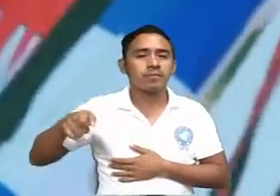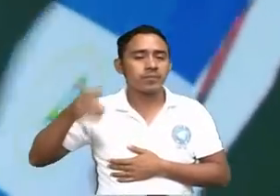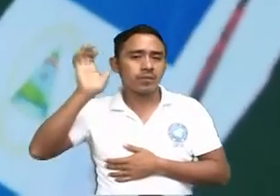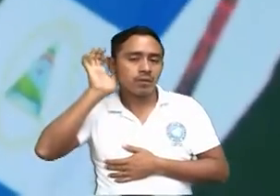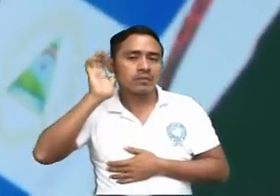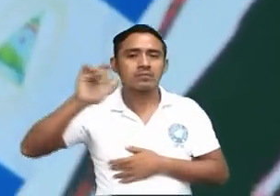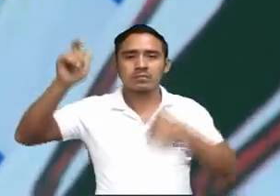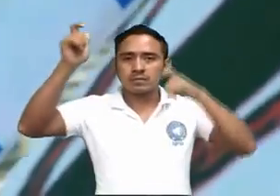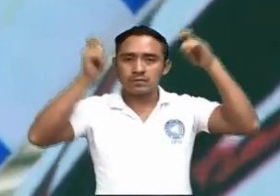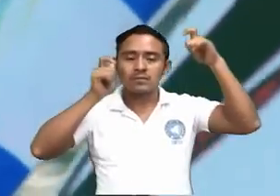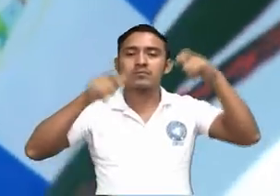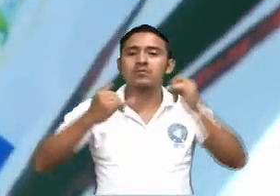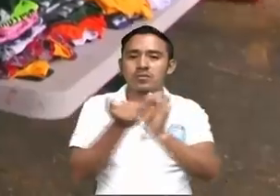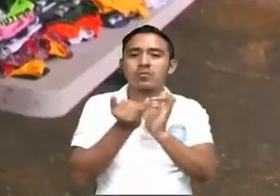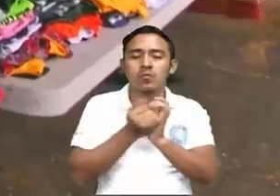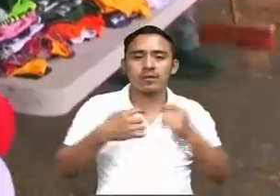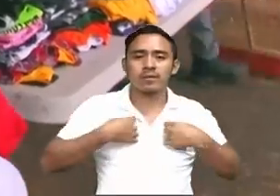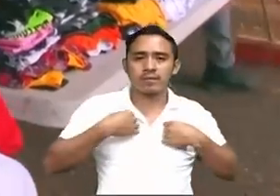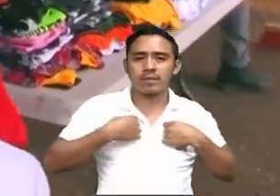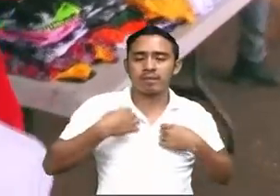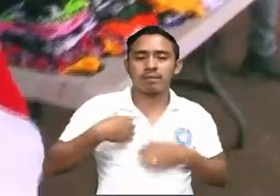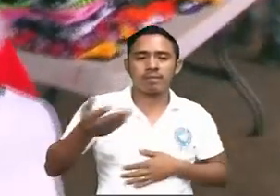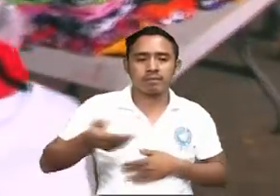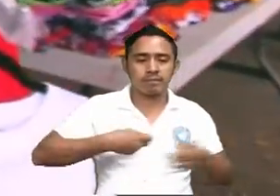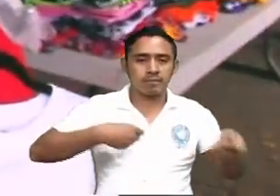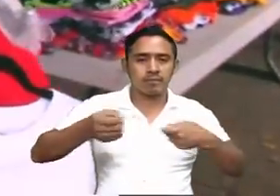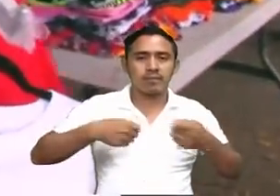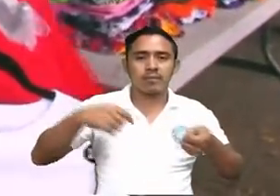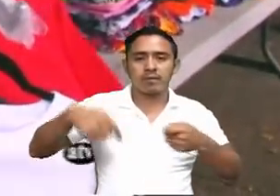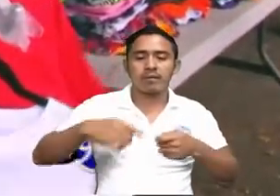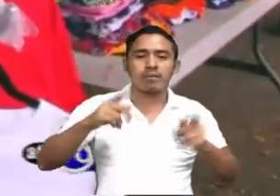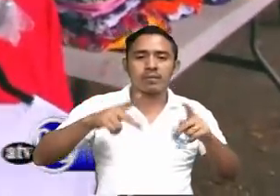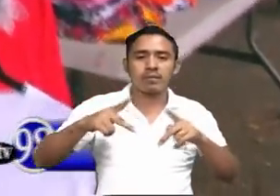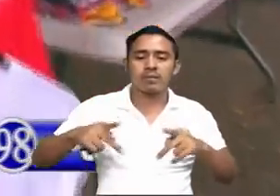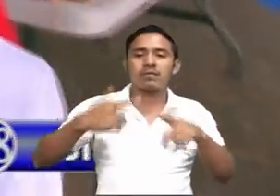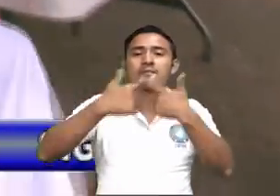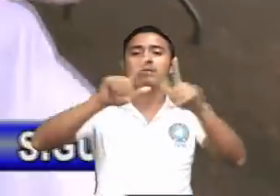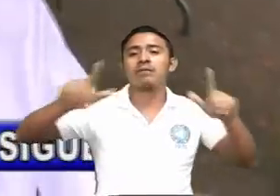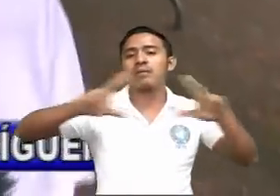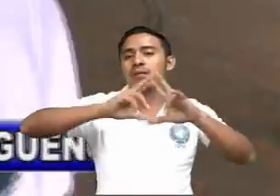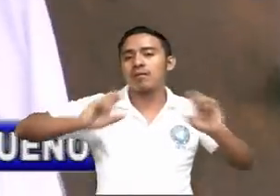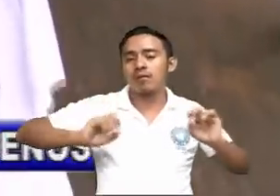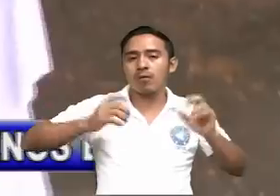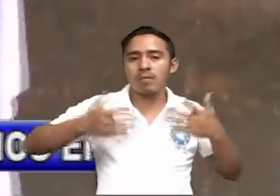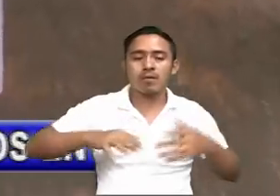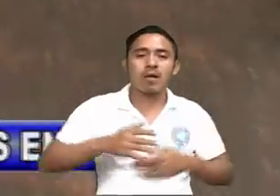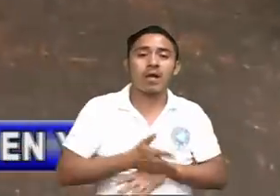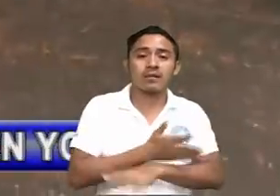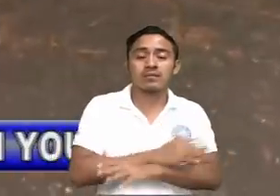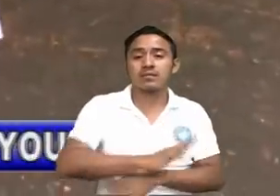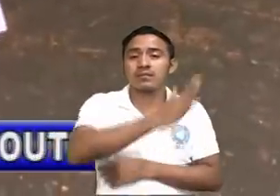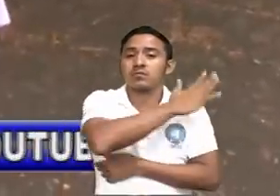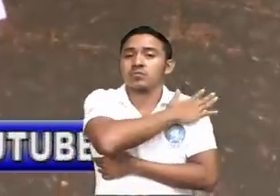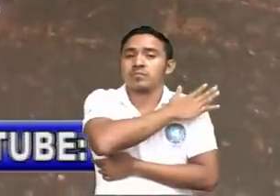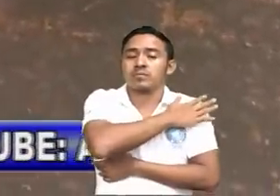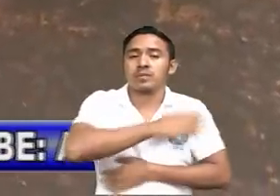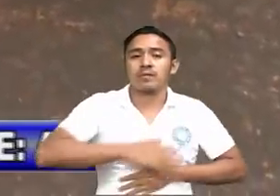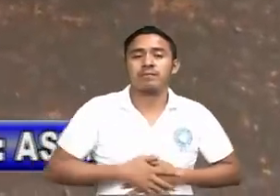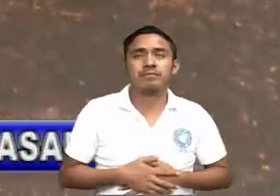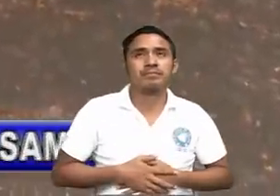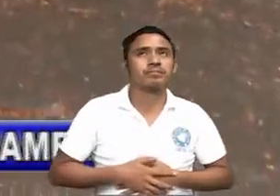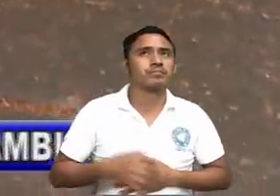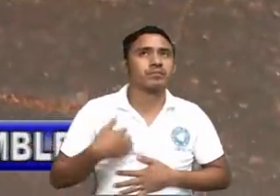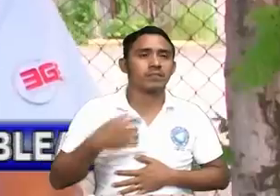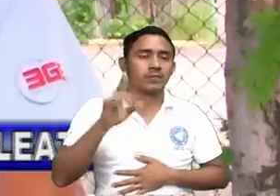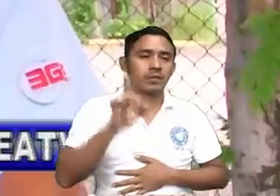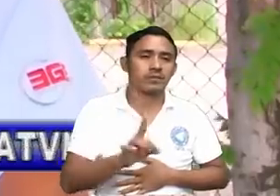ofreciendo camisetas alusivas a esta fecha en que los nicaragüenses fuimos libres de la dictadura de los Somoza. Tenemos a